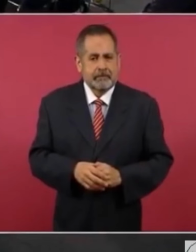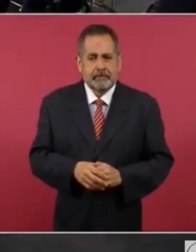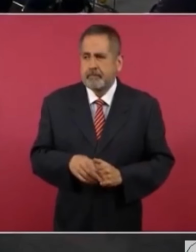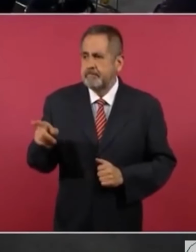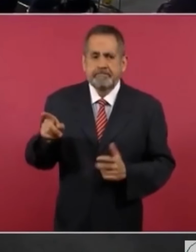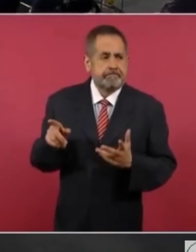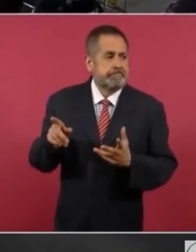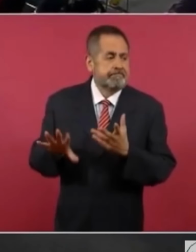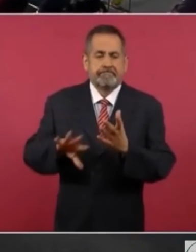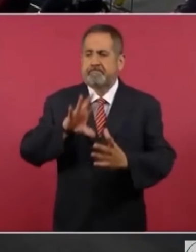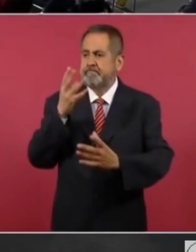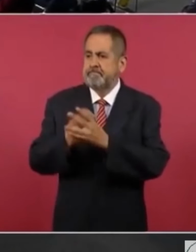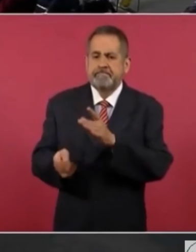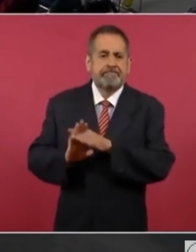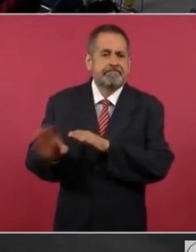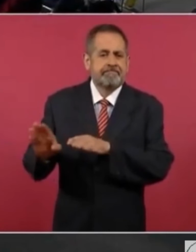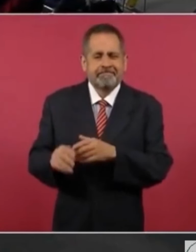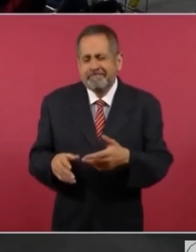fugados,